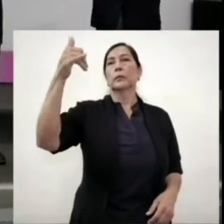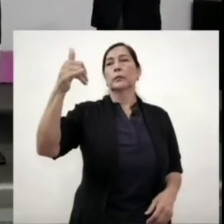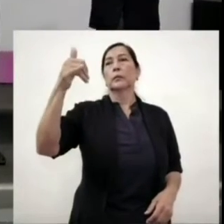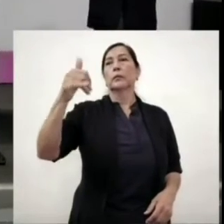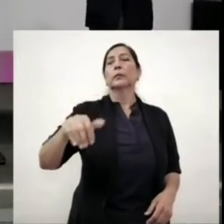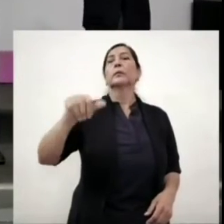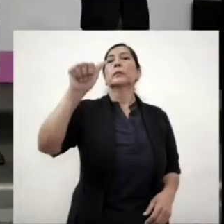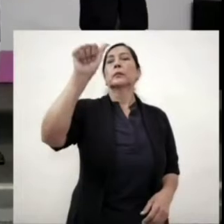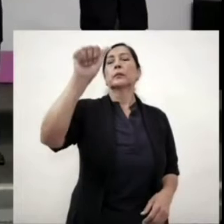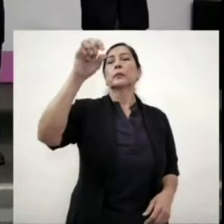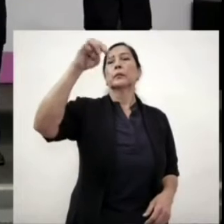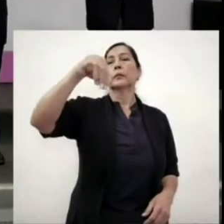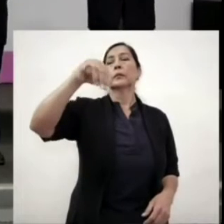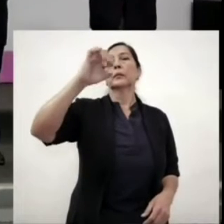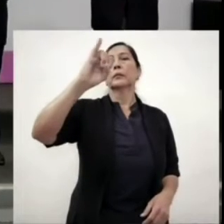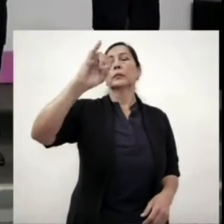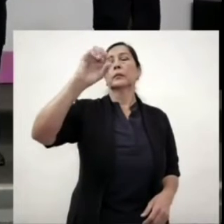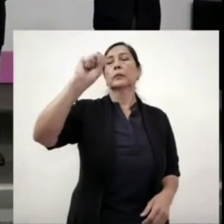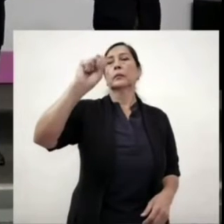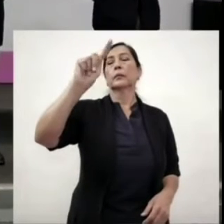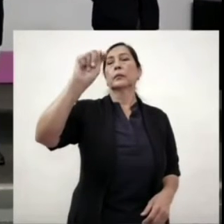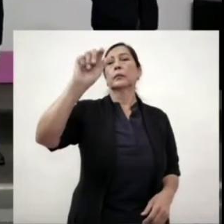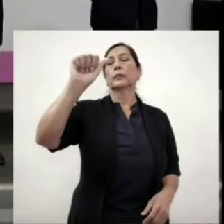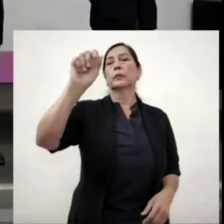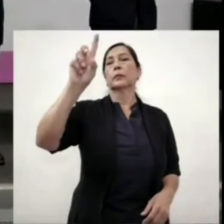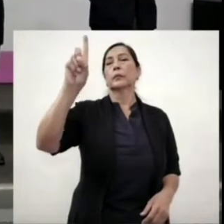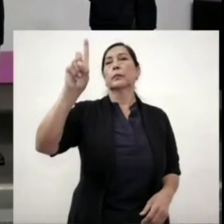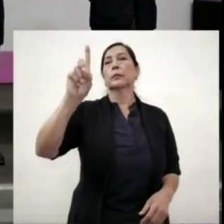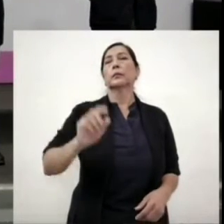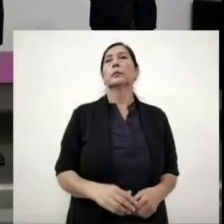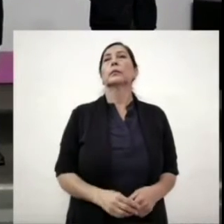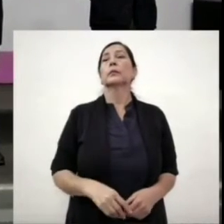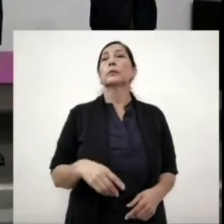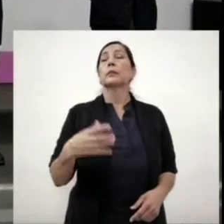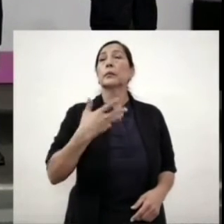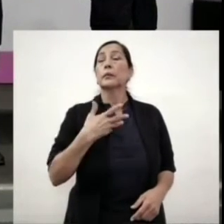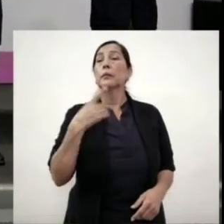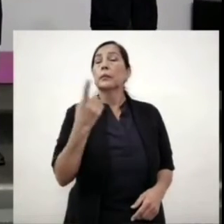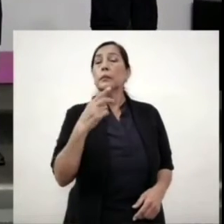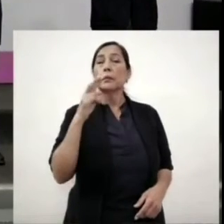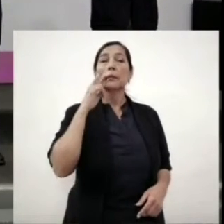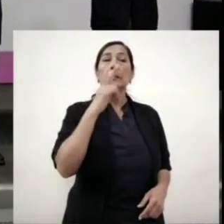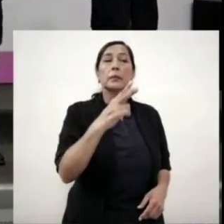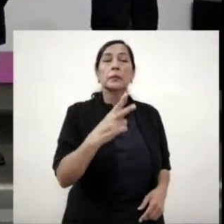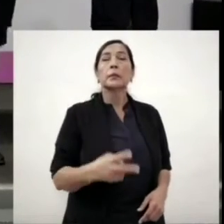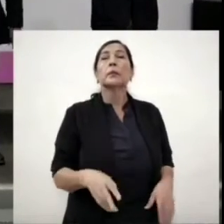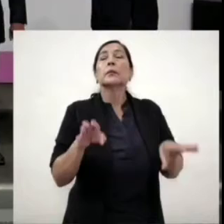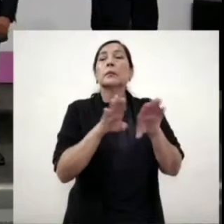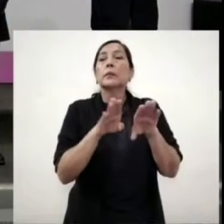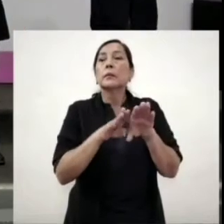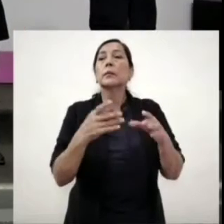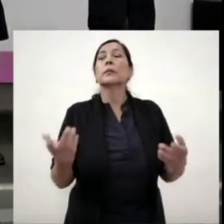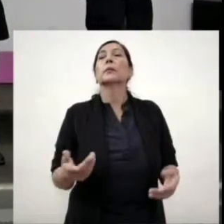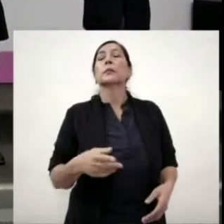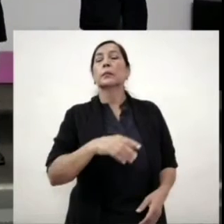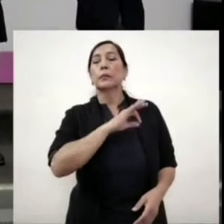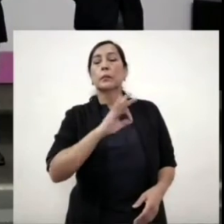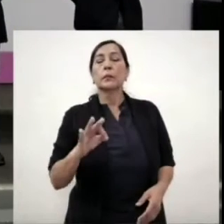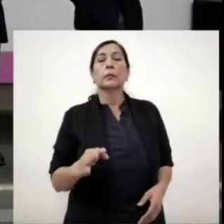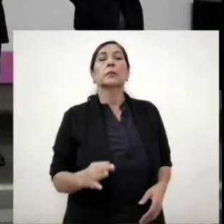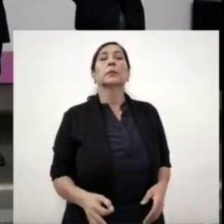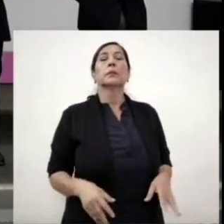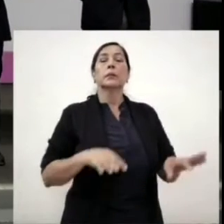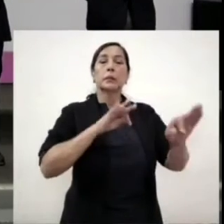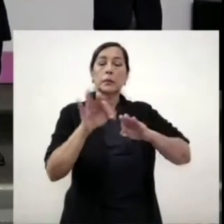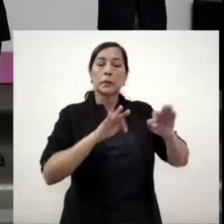reconstrucción del tejido social, regeneración de las aptitudes sociales, económicas,